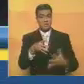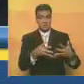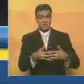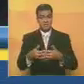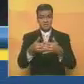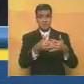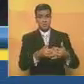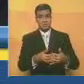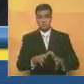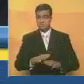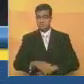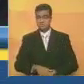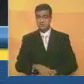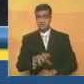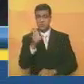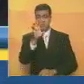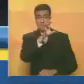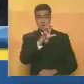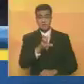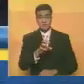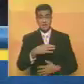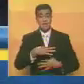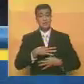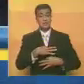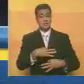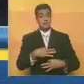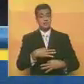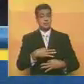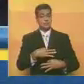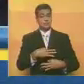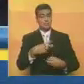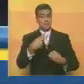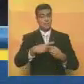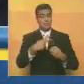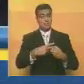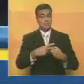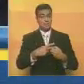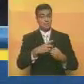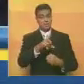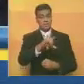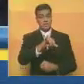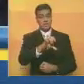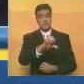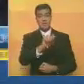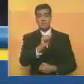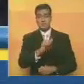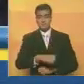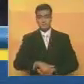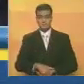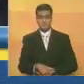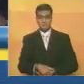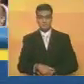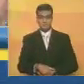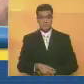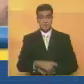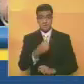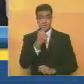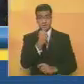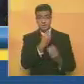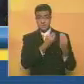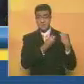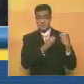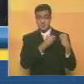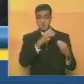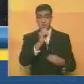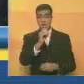Estados Unidos no que son países que les interesa el crudo eh libio el exministro reiteró que el papel que jugará la